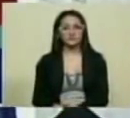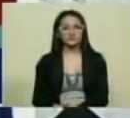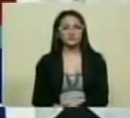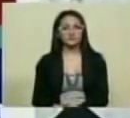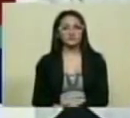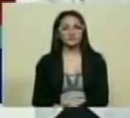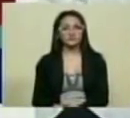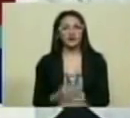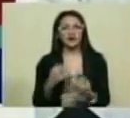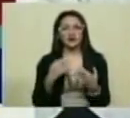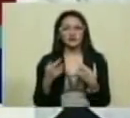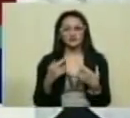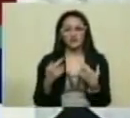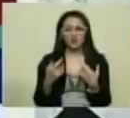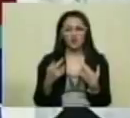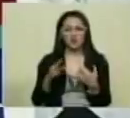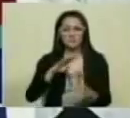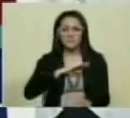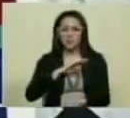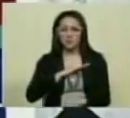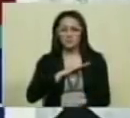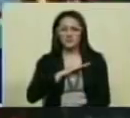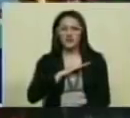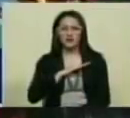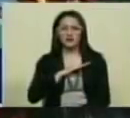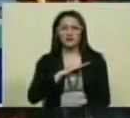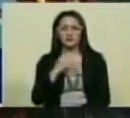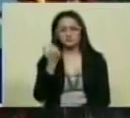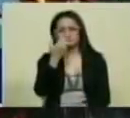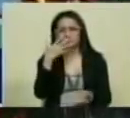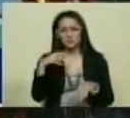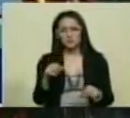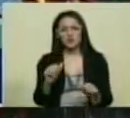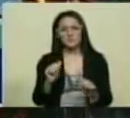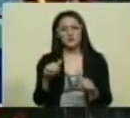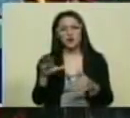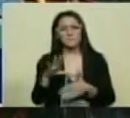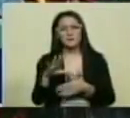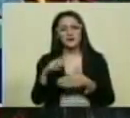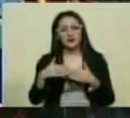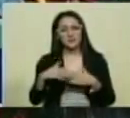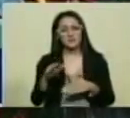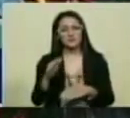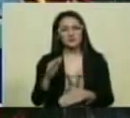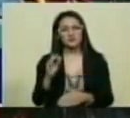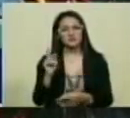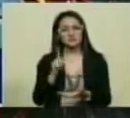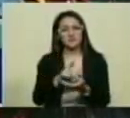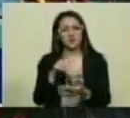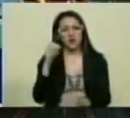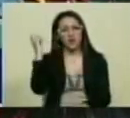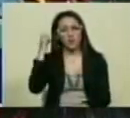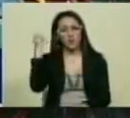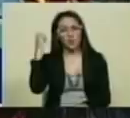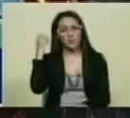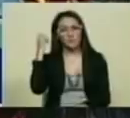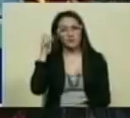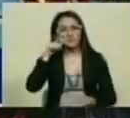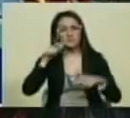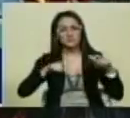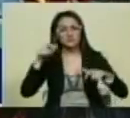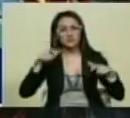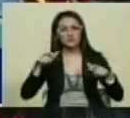básicas de las relaciones de dominación propias del sistema colonial que se instaura en América a partir de la presencia europea.